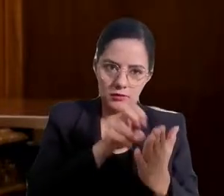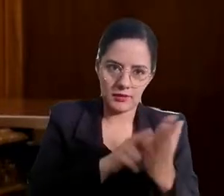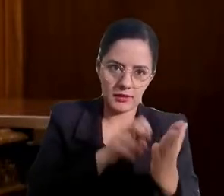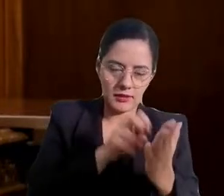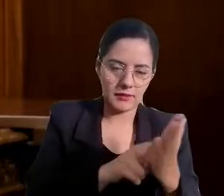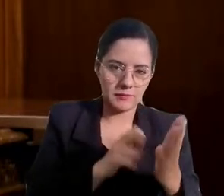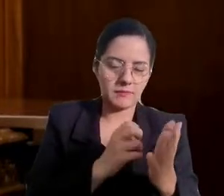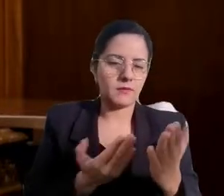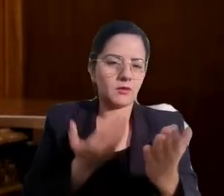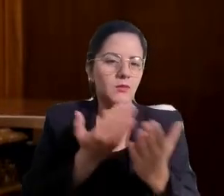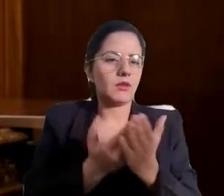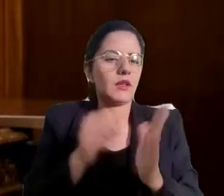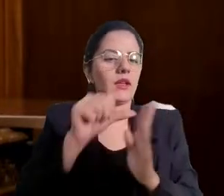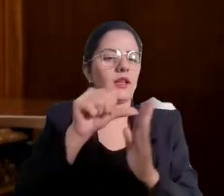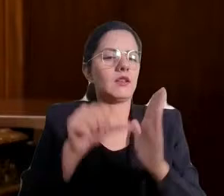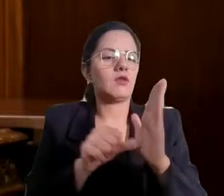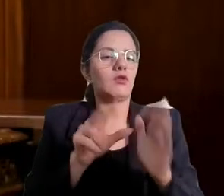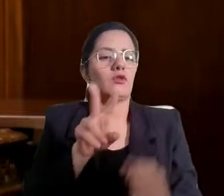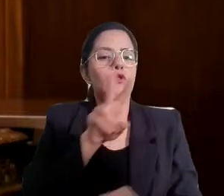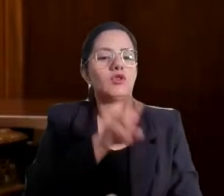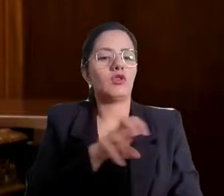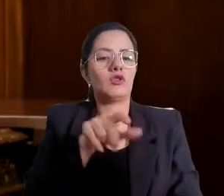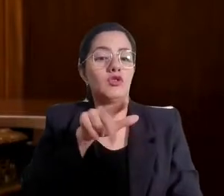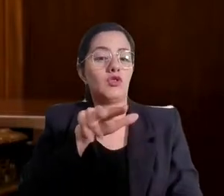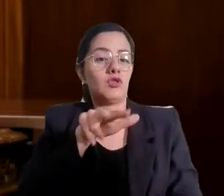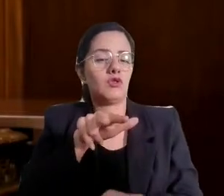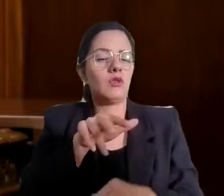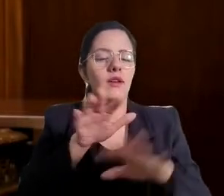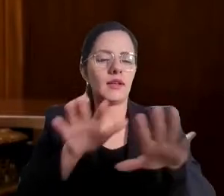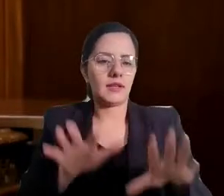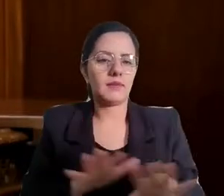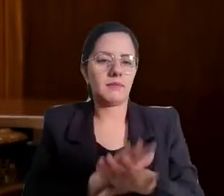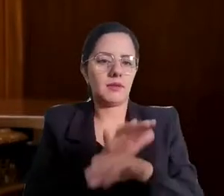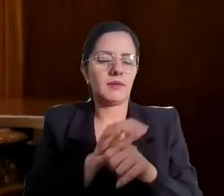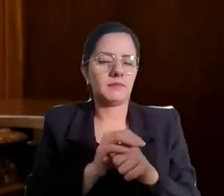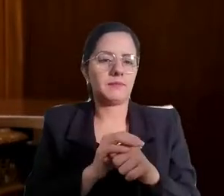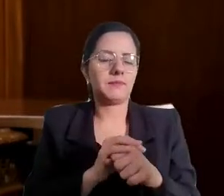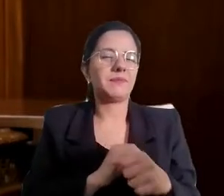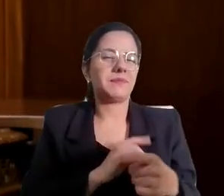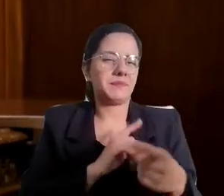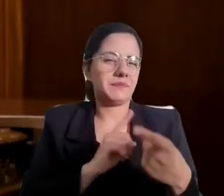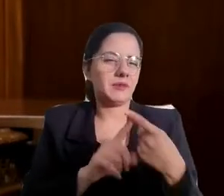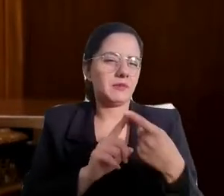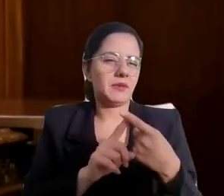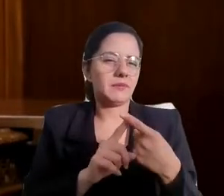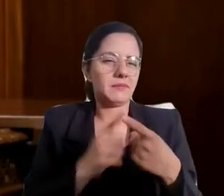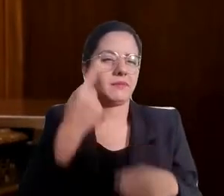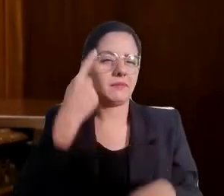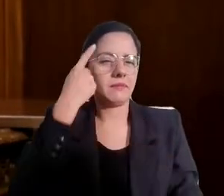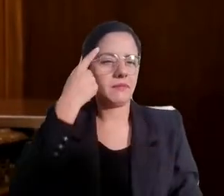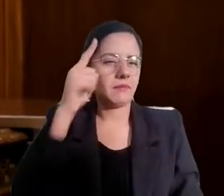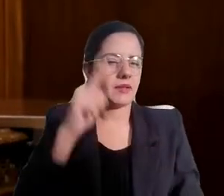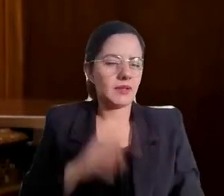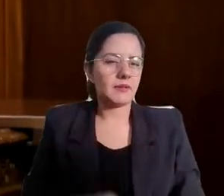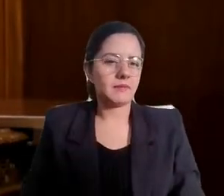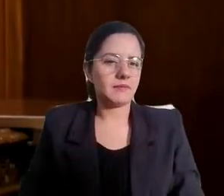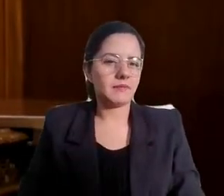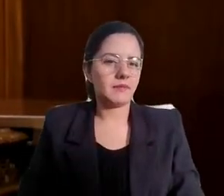propone reformar el artículo 218, en primer término, para eliminar la